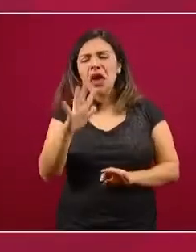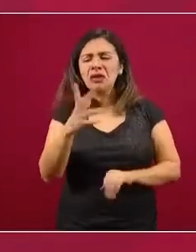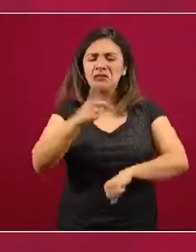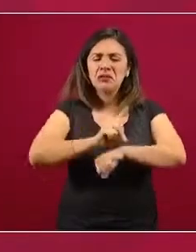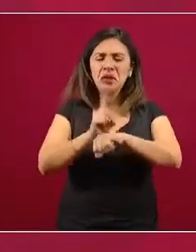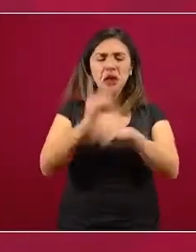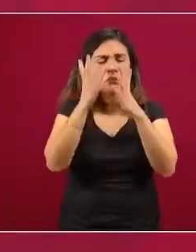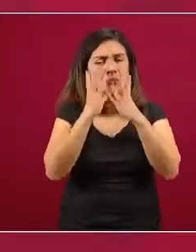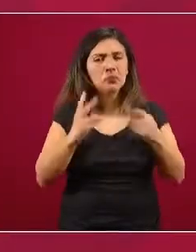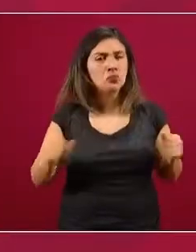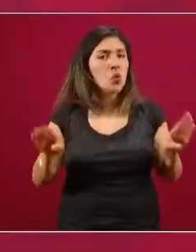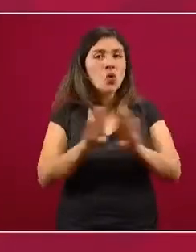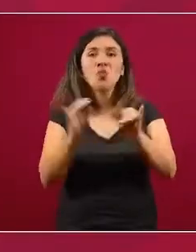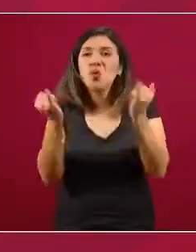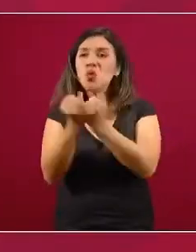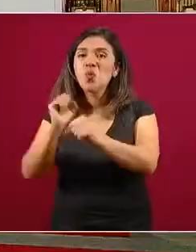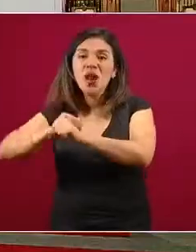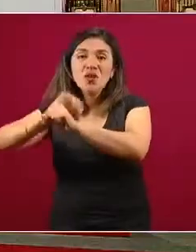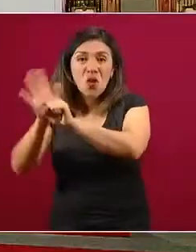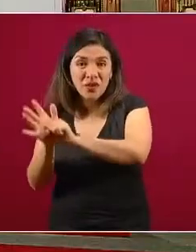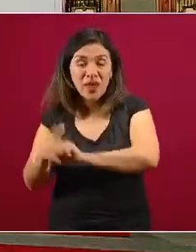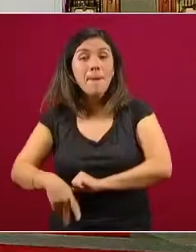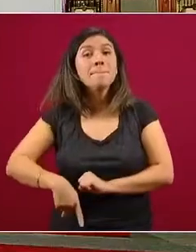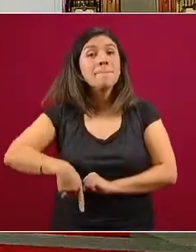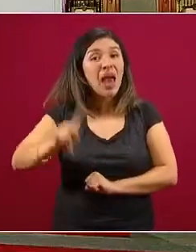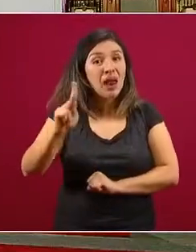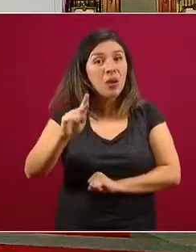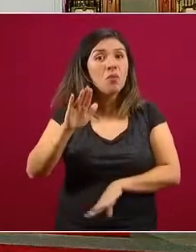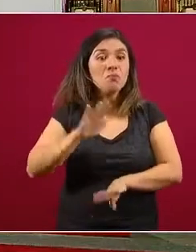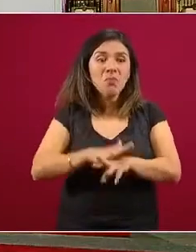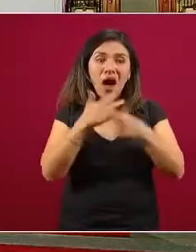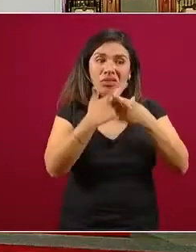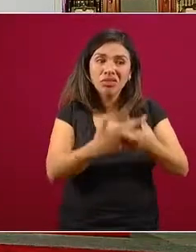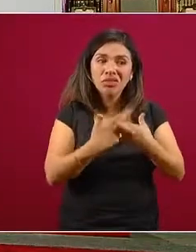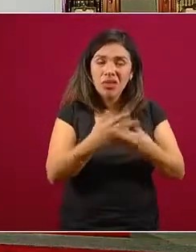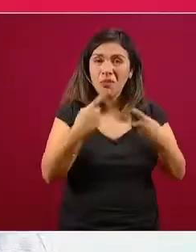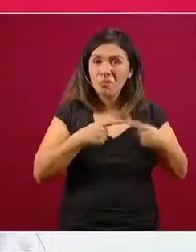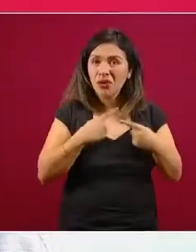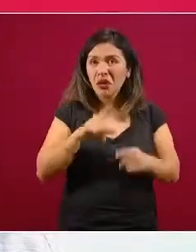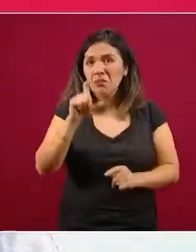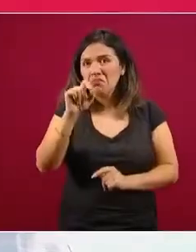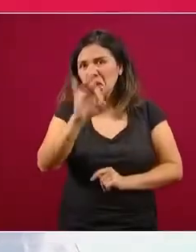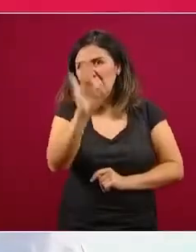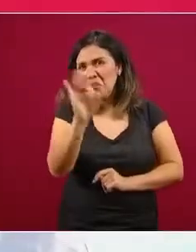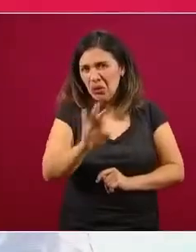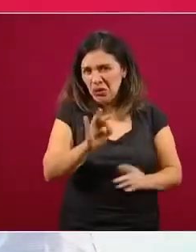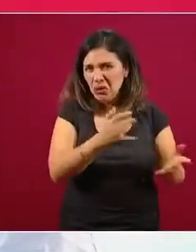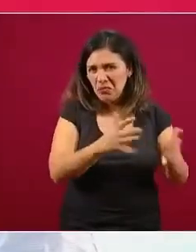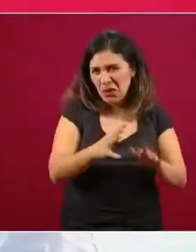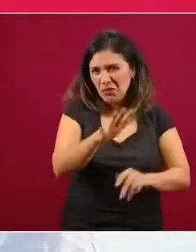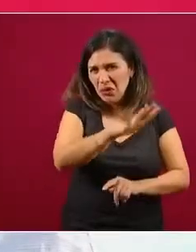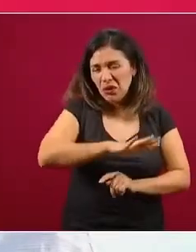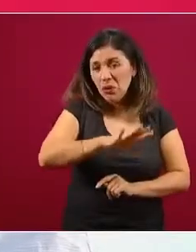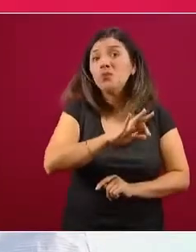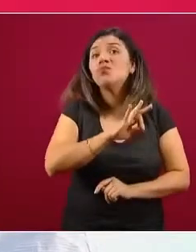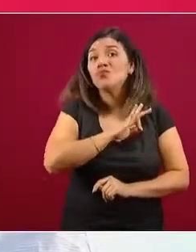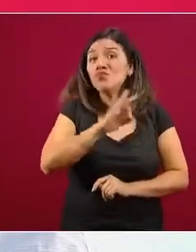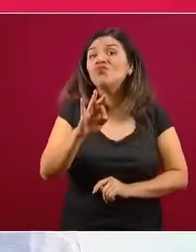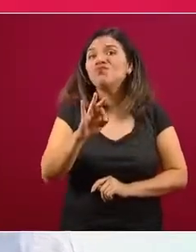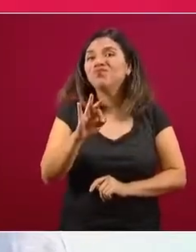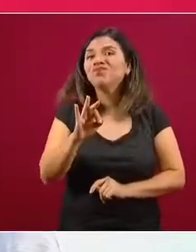días, como el COVID. Pero un porcentaje restante, el 20%, puede